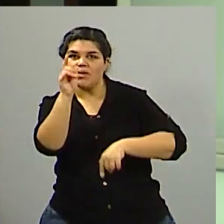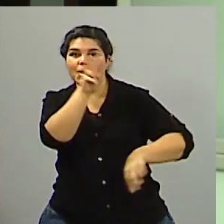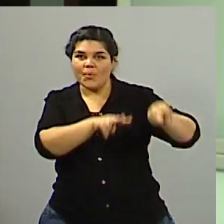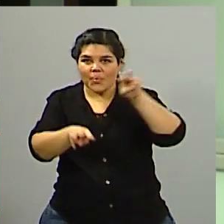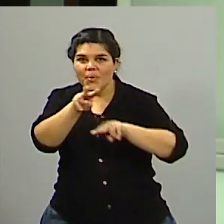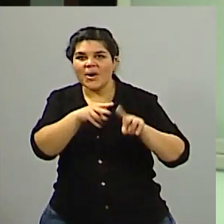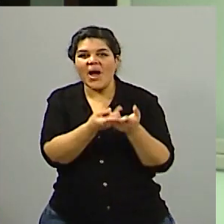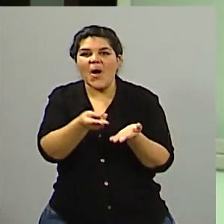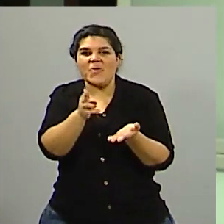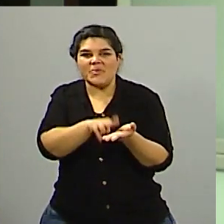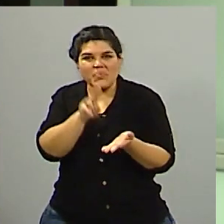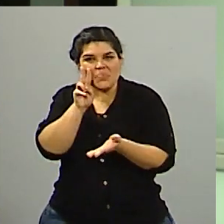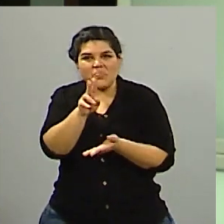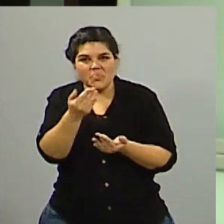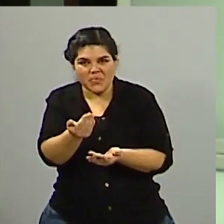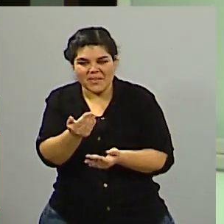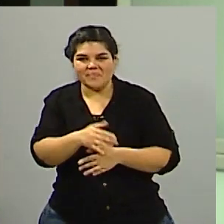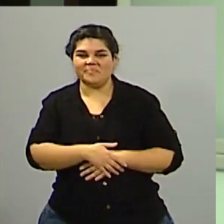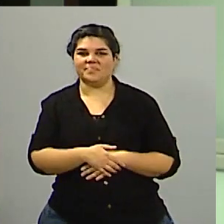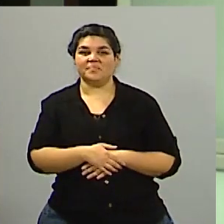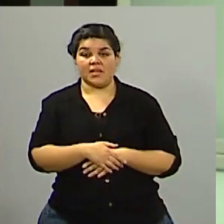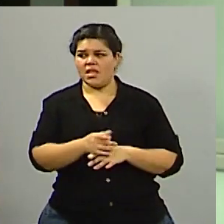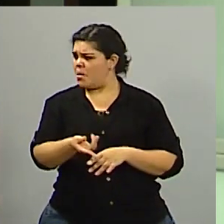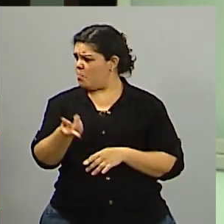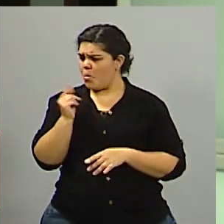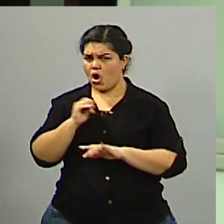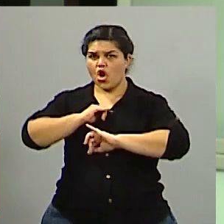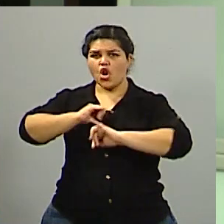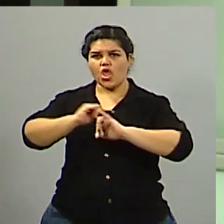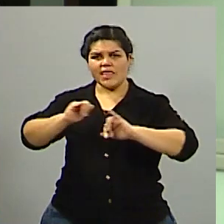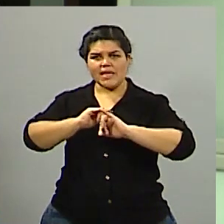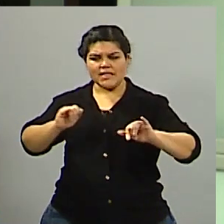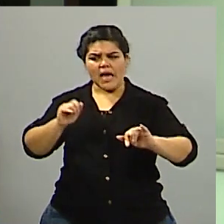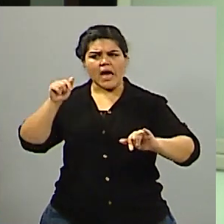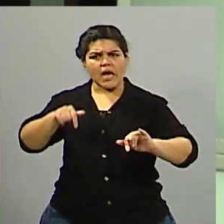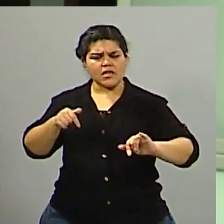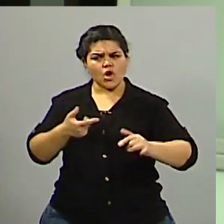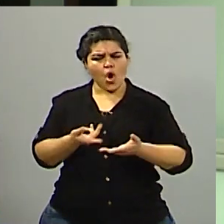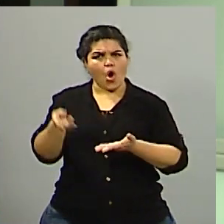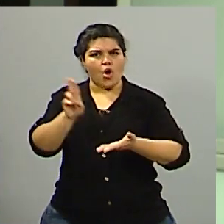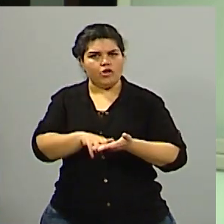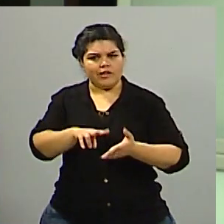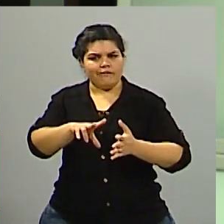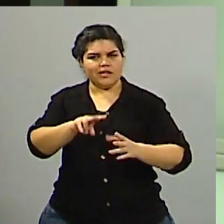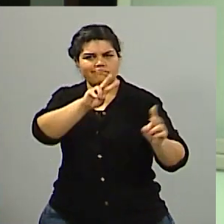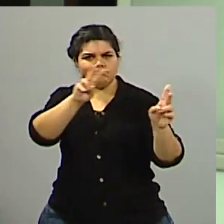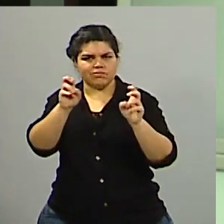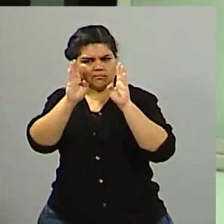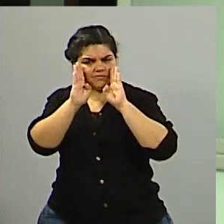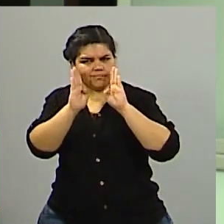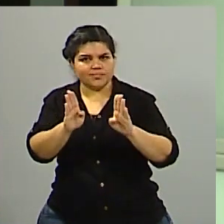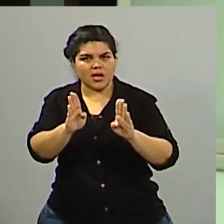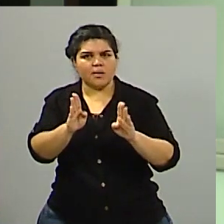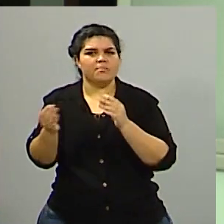Político. En los últimos días hay una noticia que fue como un disparador para volver a hablar del tema del maltrato a